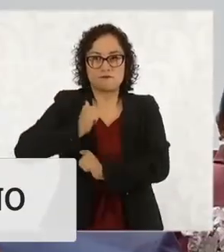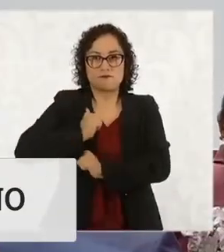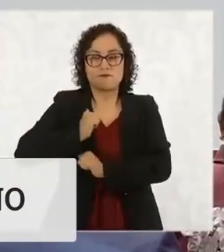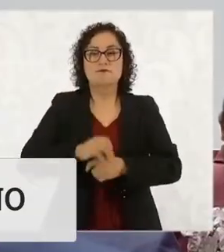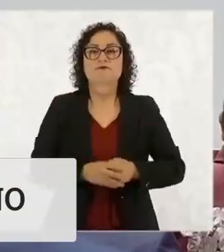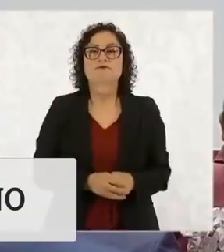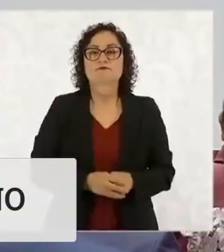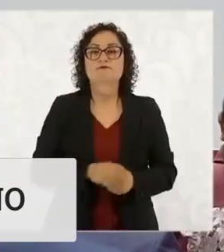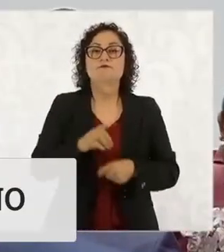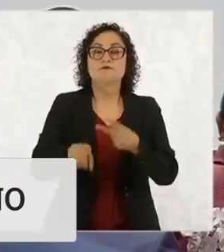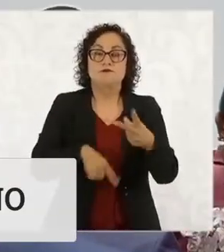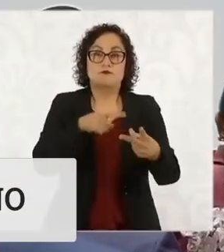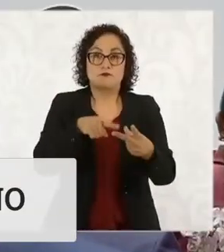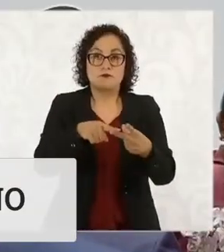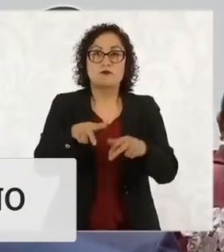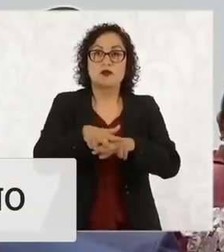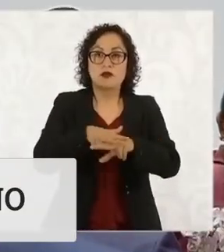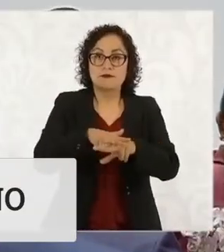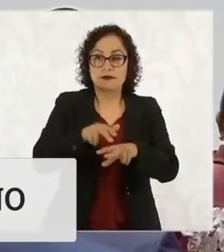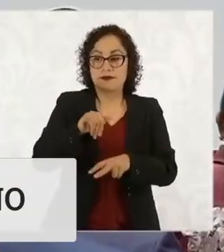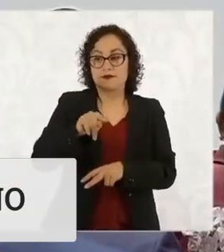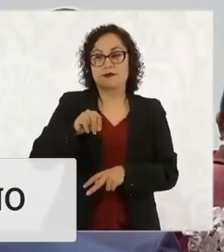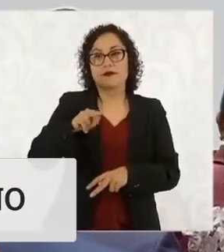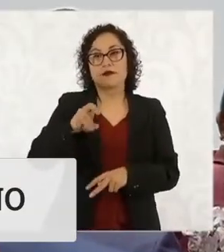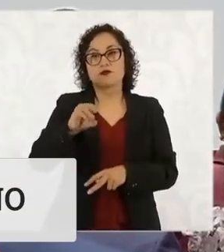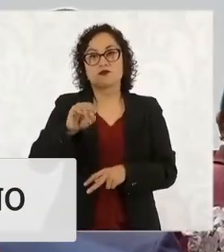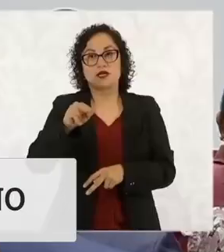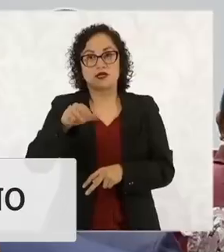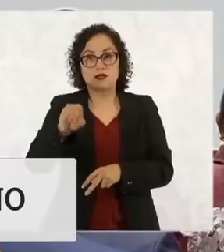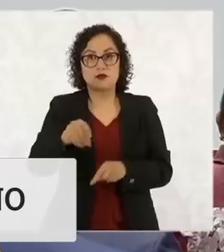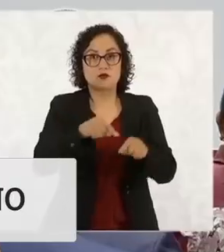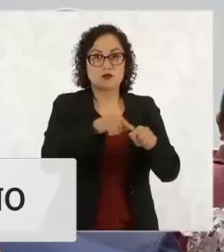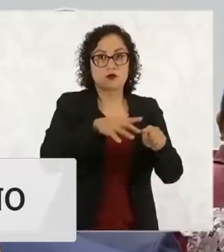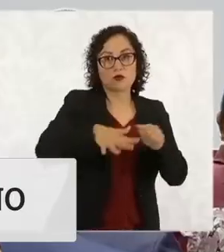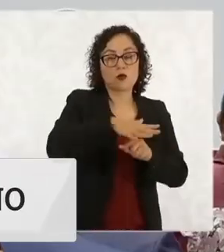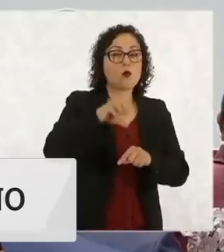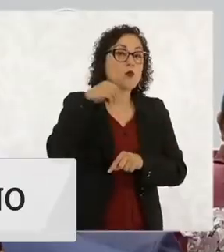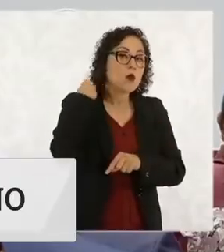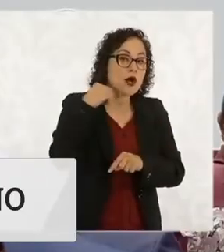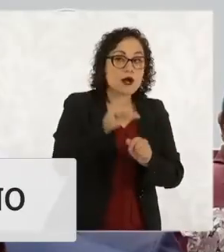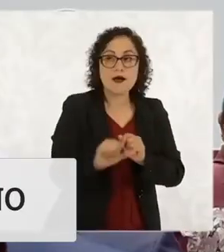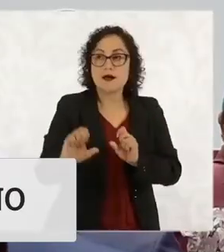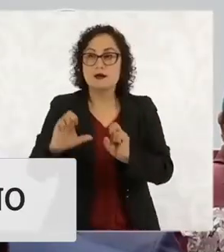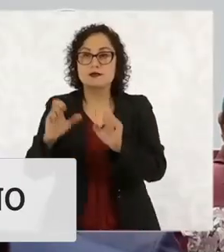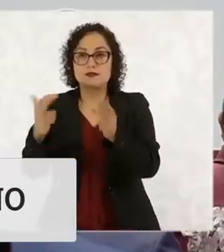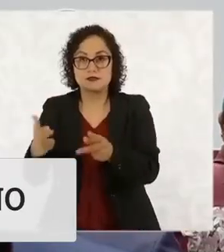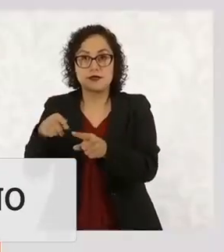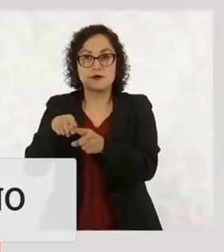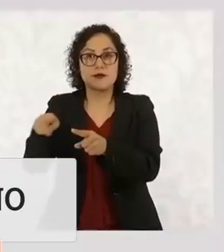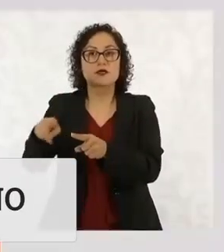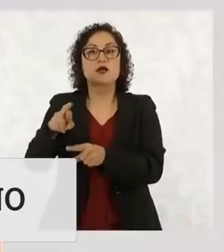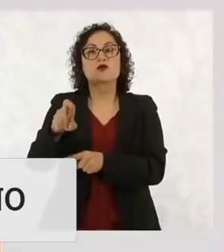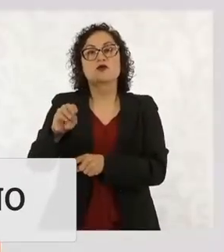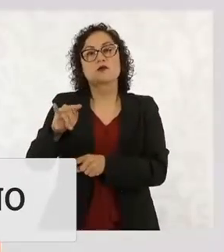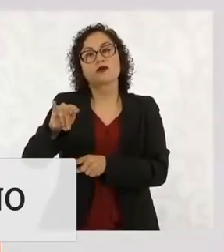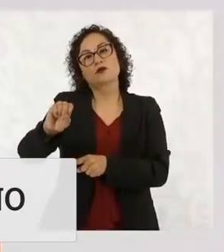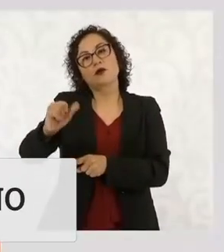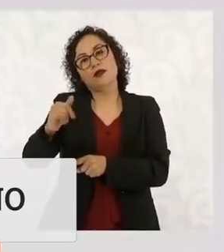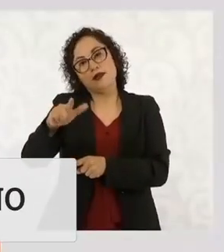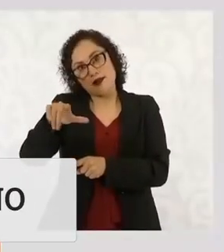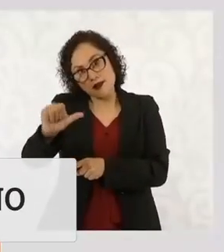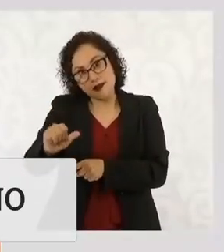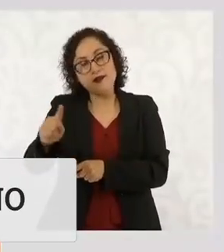También avanzamos en el tren interoceánico en los tramos Oaxaca, Chiapas y Roberto Ayala, Paraíso,